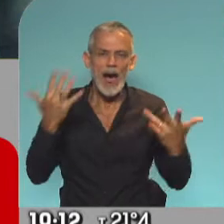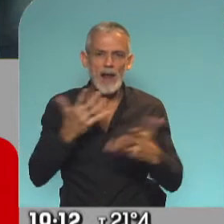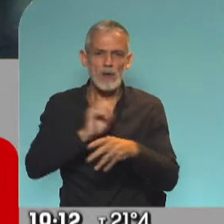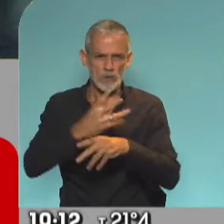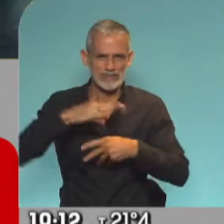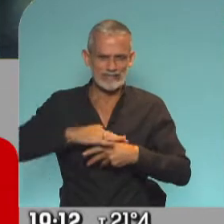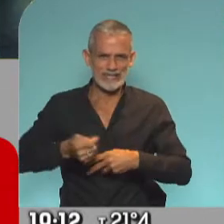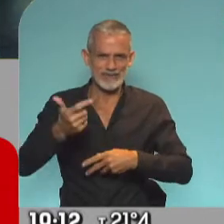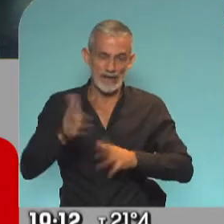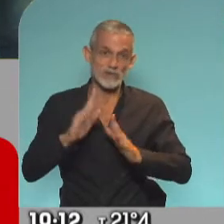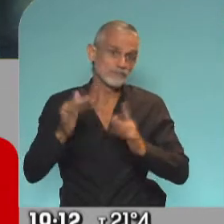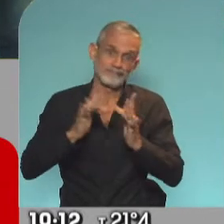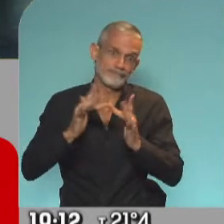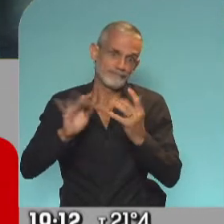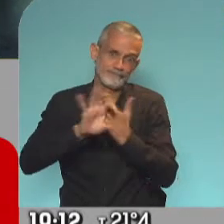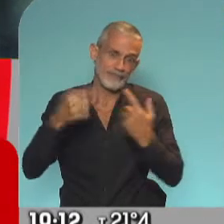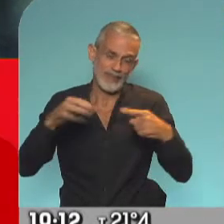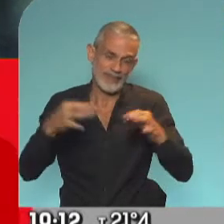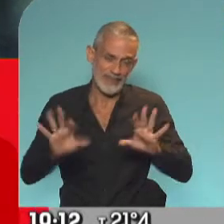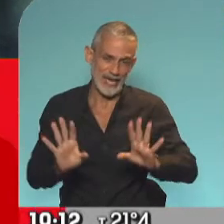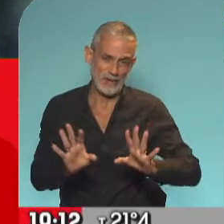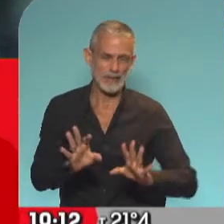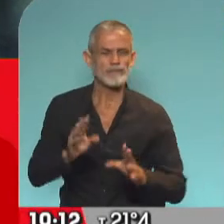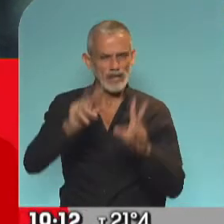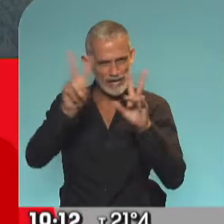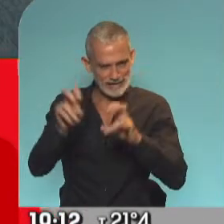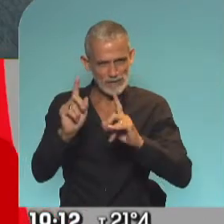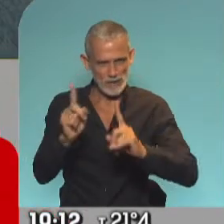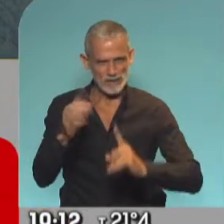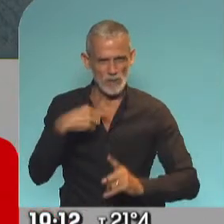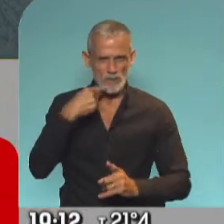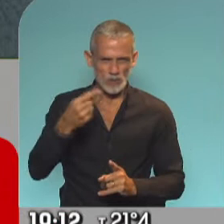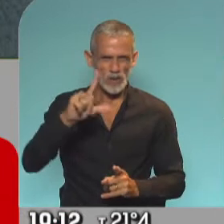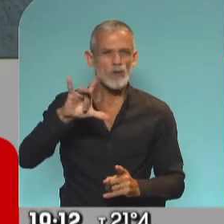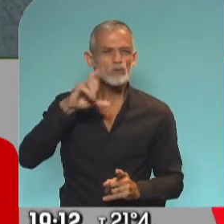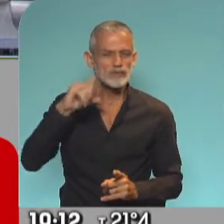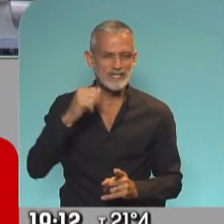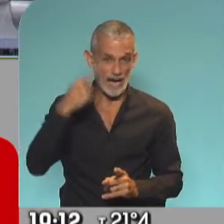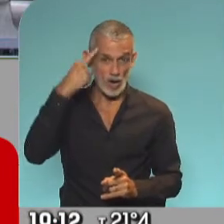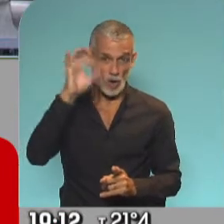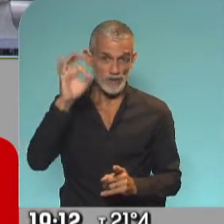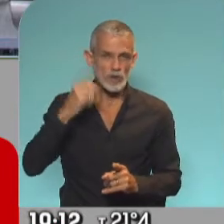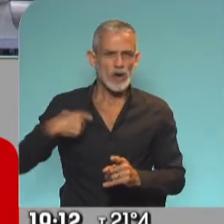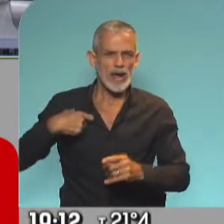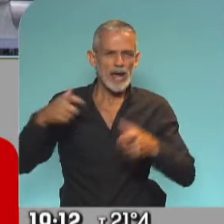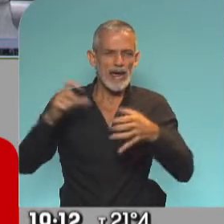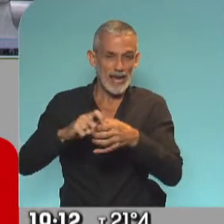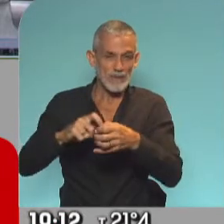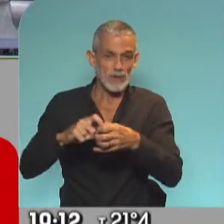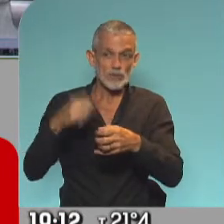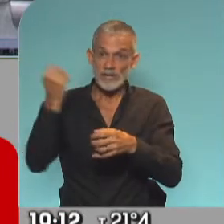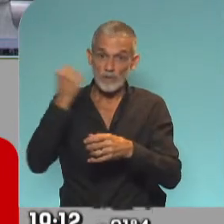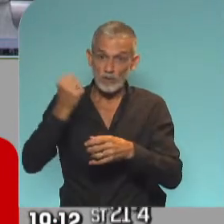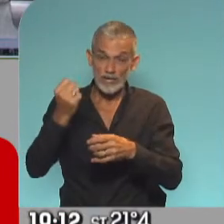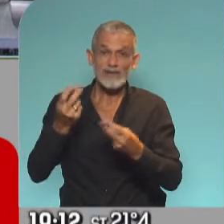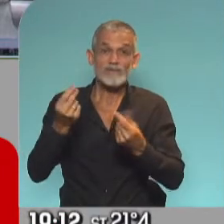la educación a distancia. Pero le vuelvo sobre el tema que le consultaba Lucía. ¿La opinión de los gremios será